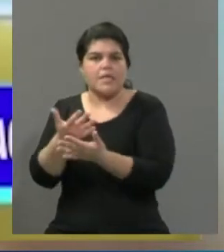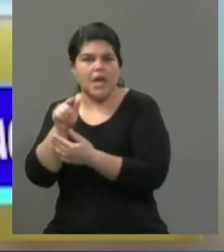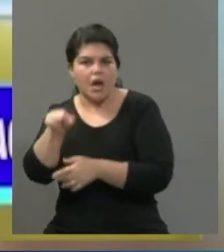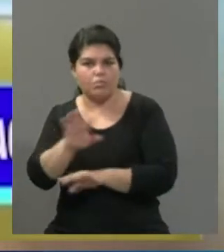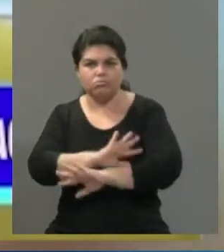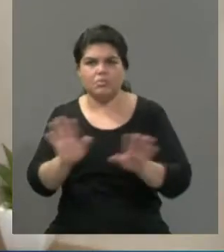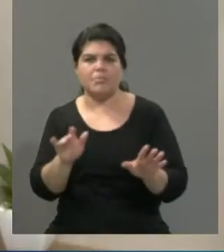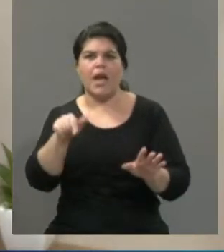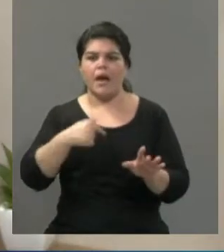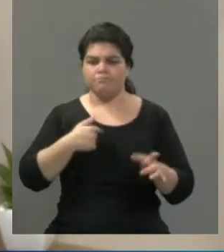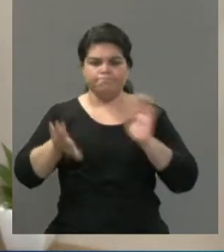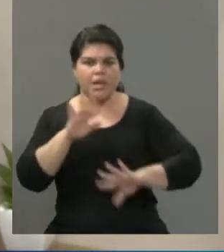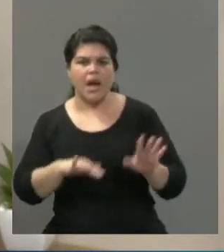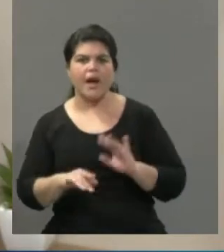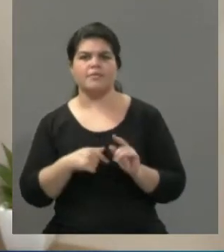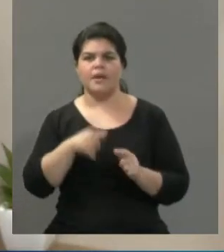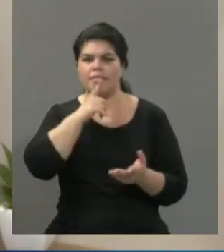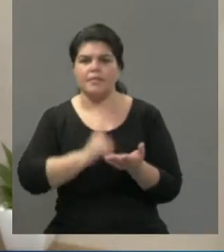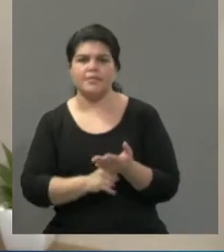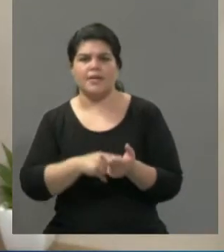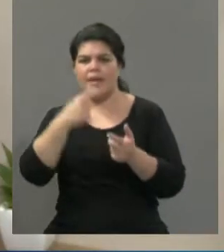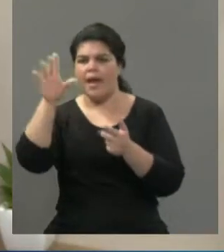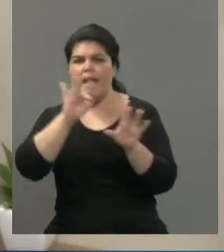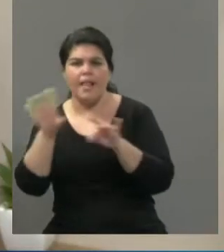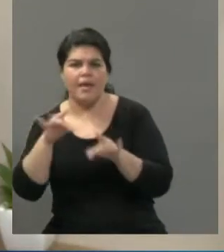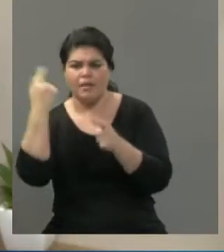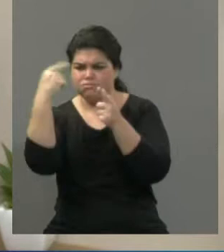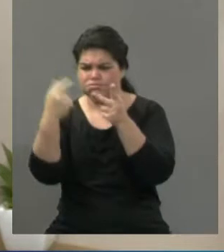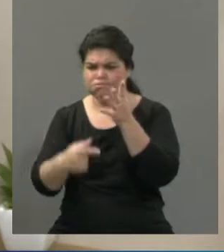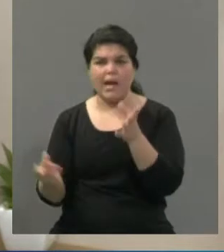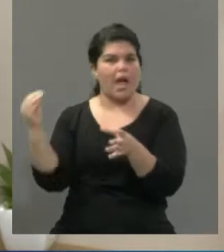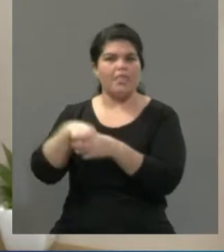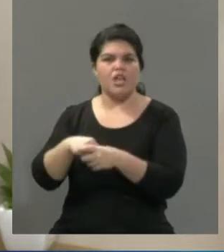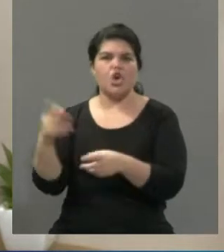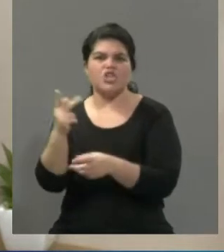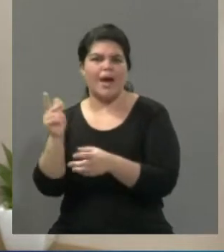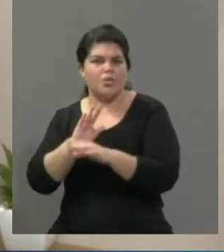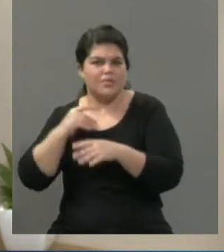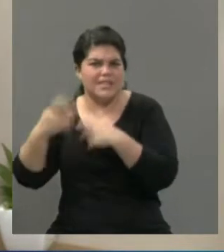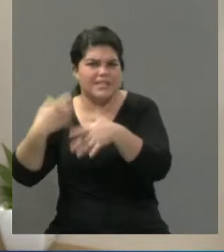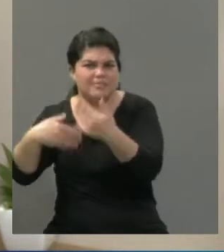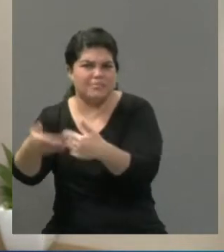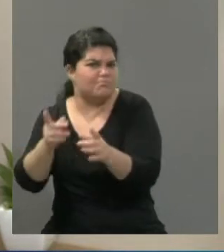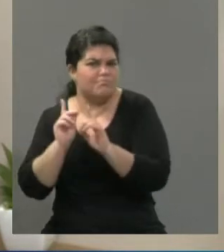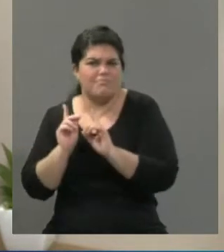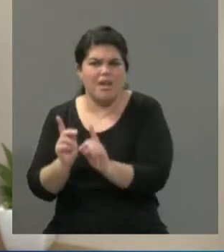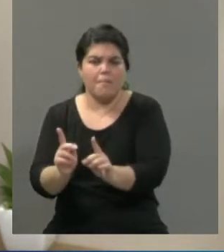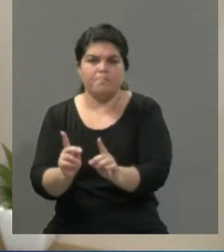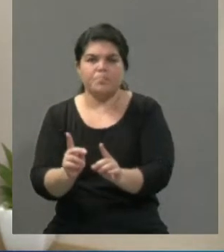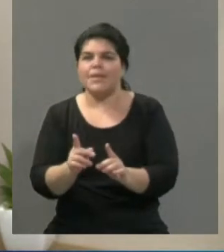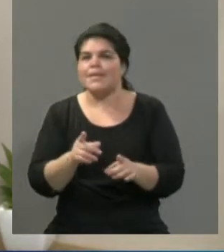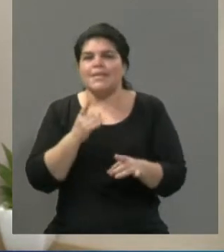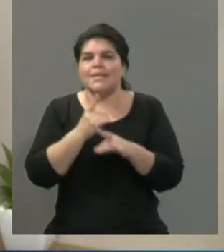hacer, lo que elegimos, lo que no elegimos. Es muy común que la violencia hacia las mujeres tenga